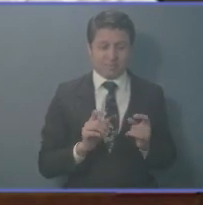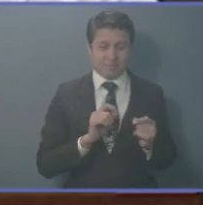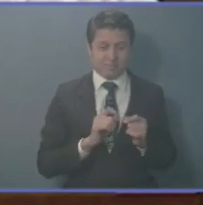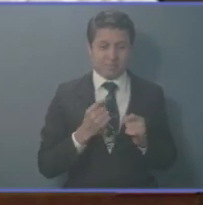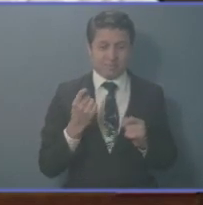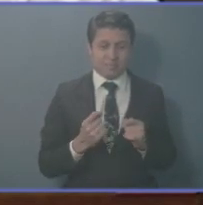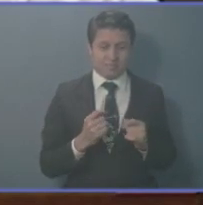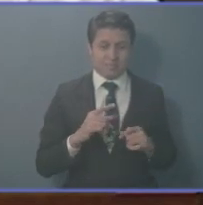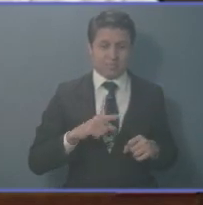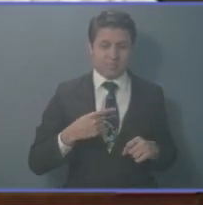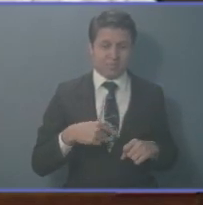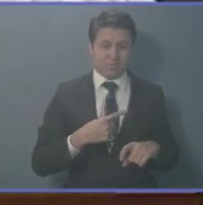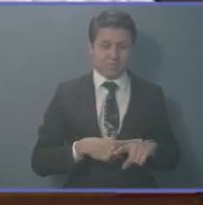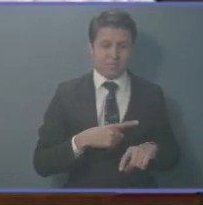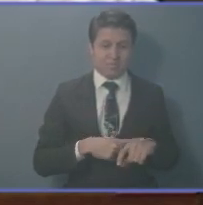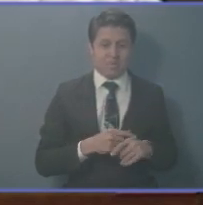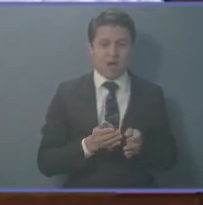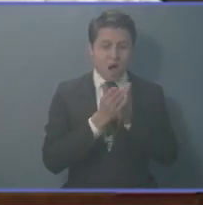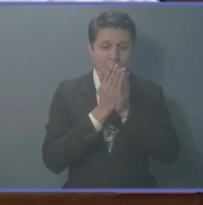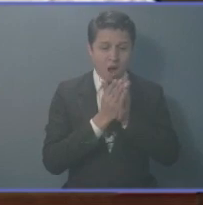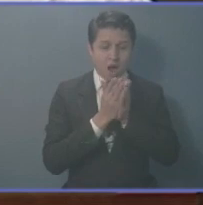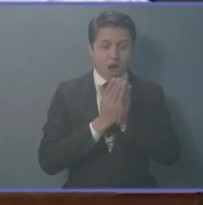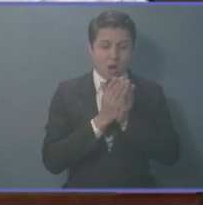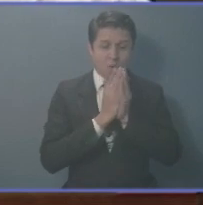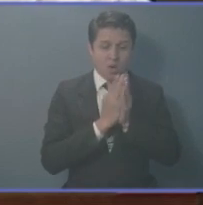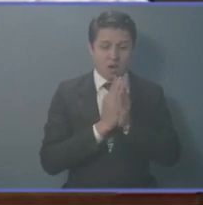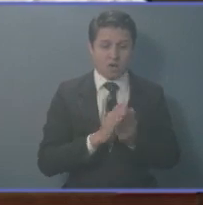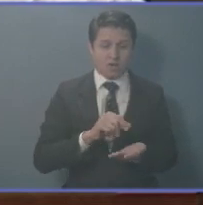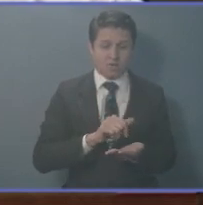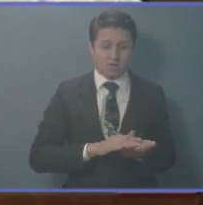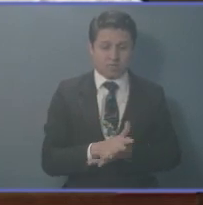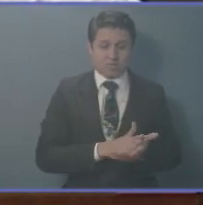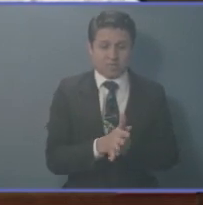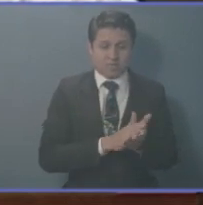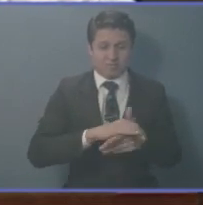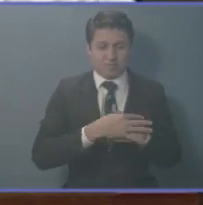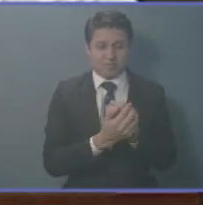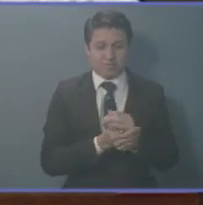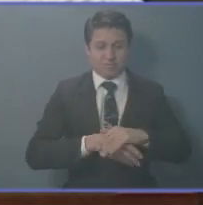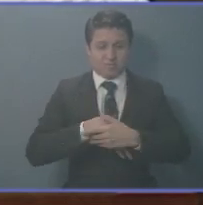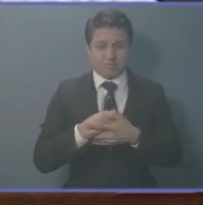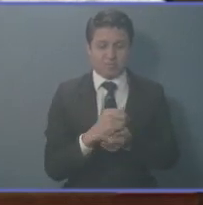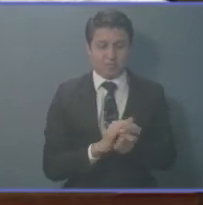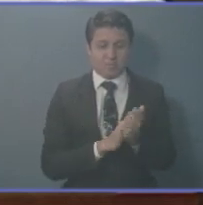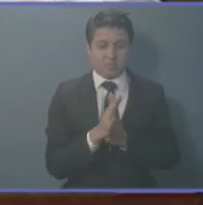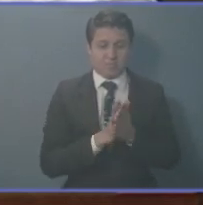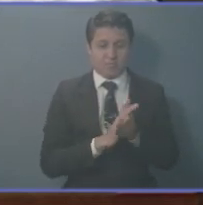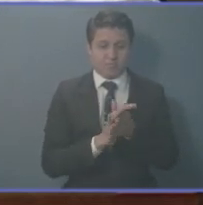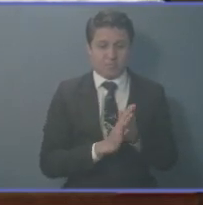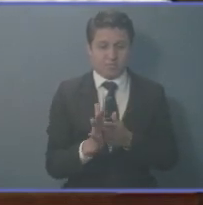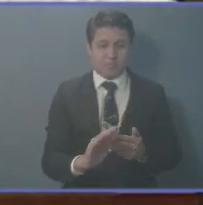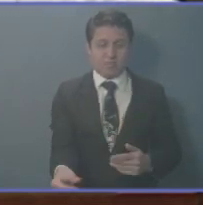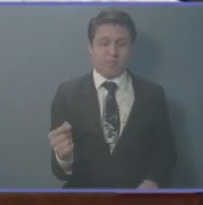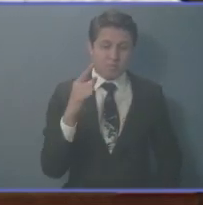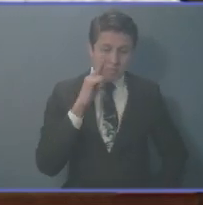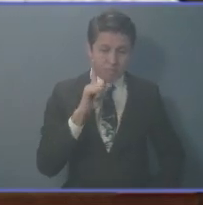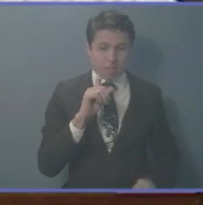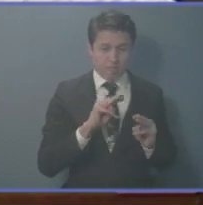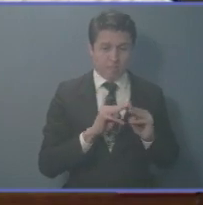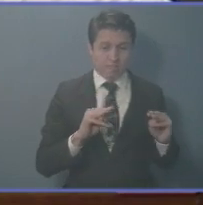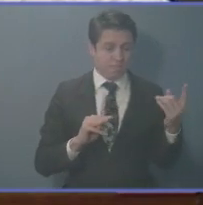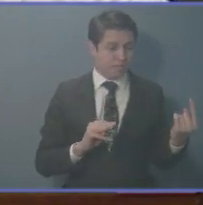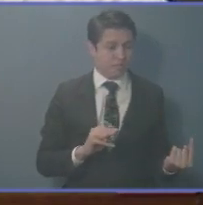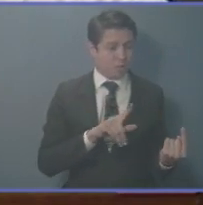manos frecuentemente con agua y jabón cada vez que se tenga contacto con ojos, nariz y boca. C. Guardar al menos 1 metro de distancia entre